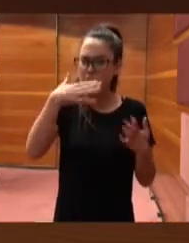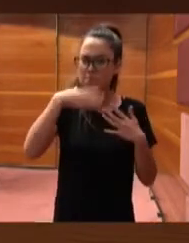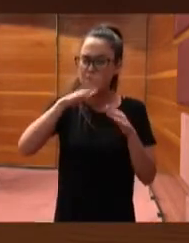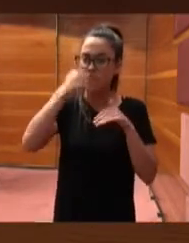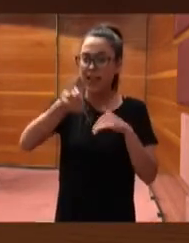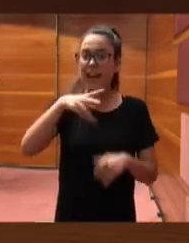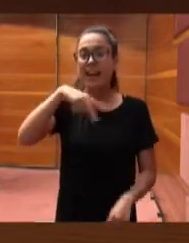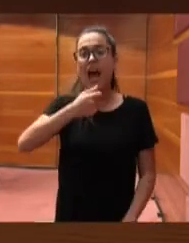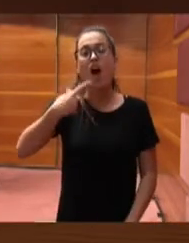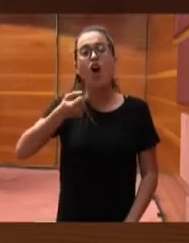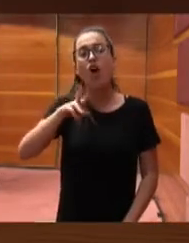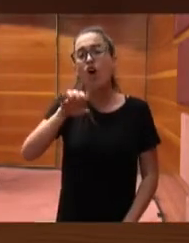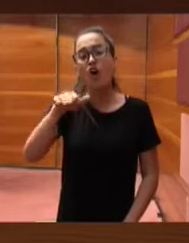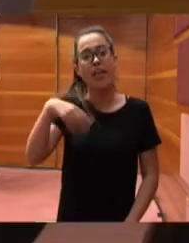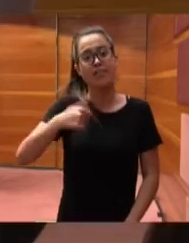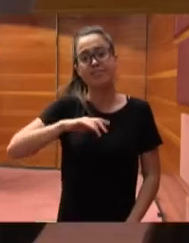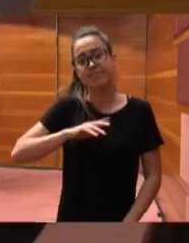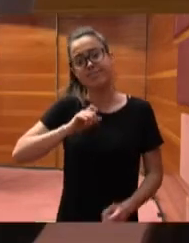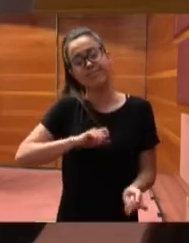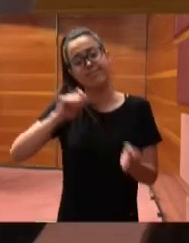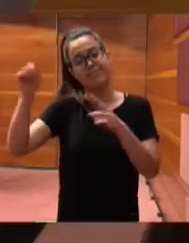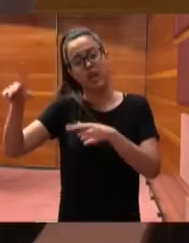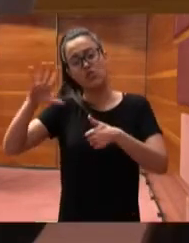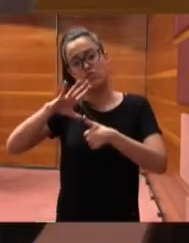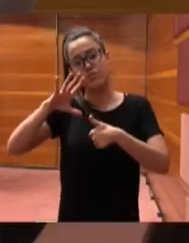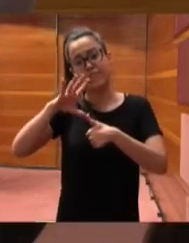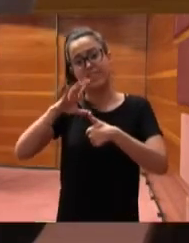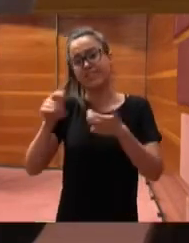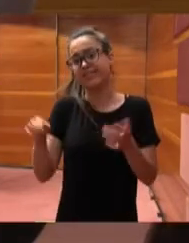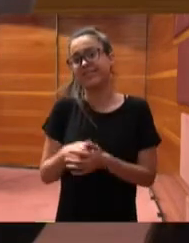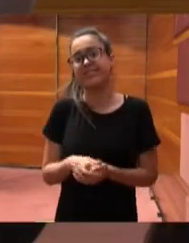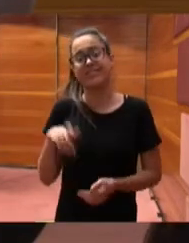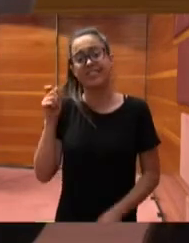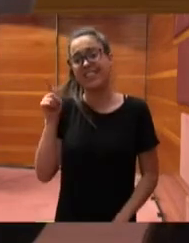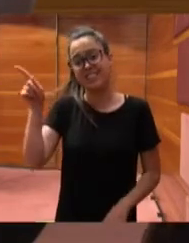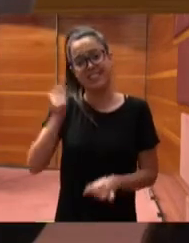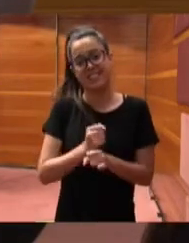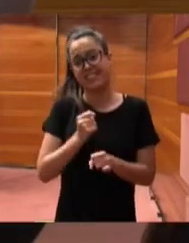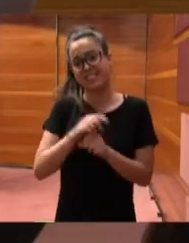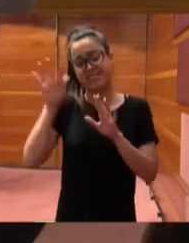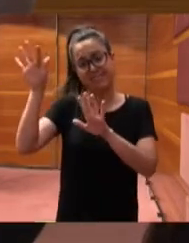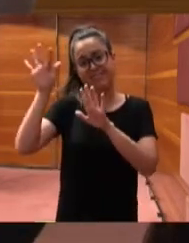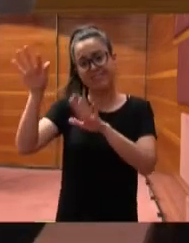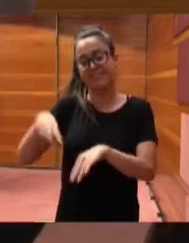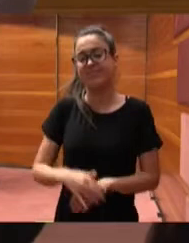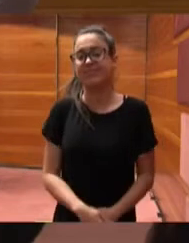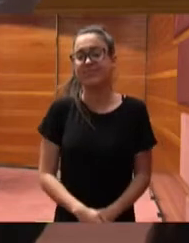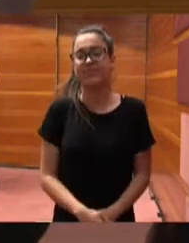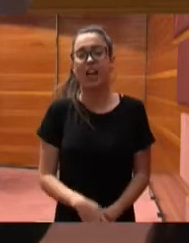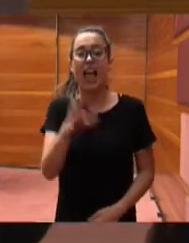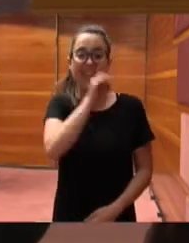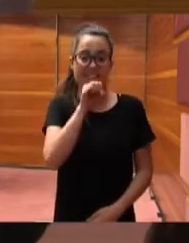la semana que viene, creo, a sí. Sudamérica de nuevo. Sí. Es bueno, como uno de tus escenarios naturales de trabajo. Es como Rocío Dúrcal.